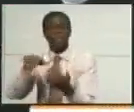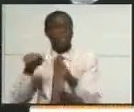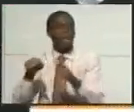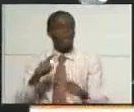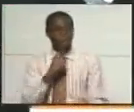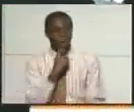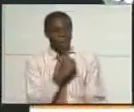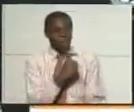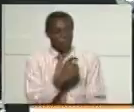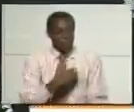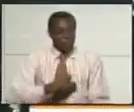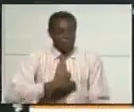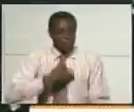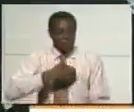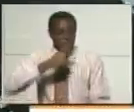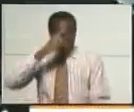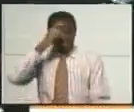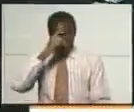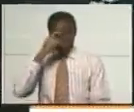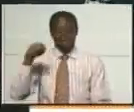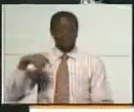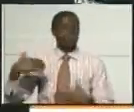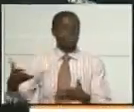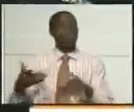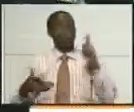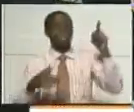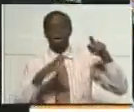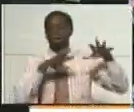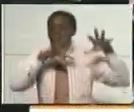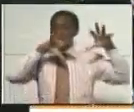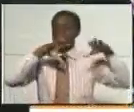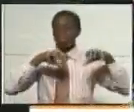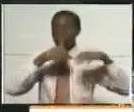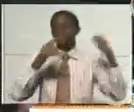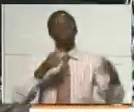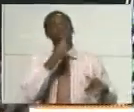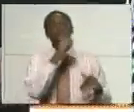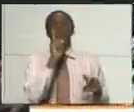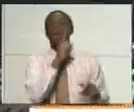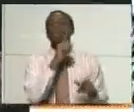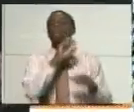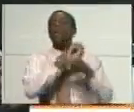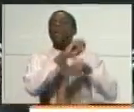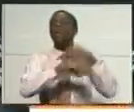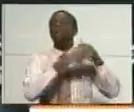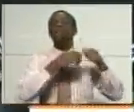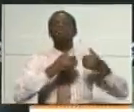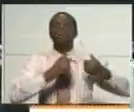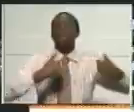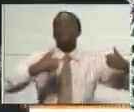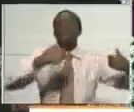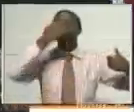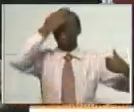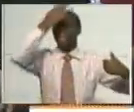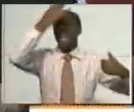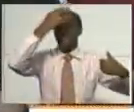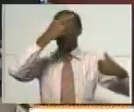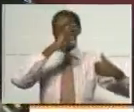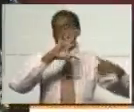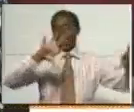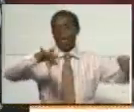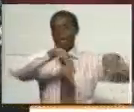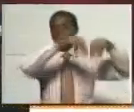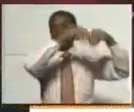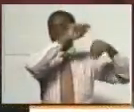viendo la arremetida fracasada del imperialismo, que hoy fracasó en el Consejo de Seguridad de la ONU, derrotamos al imperialismo norteamericano